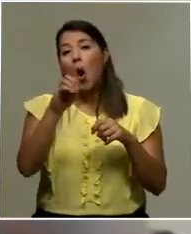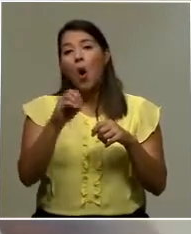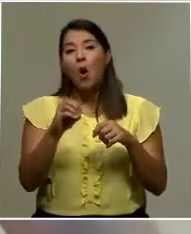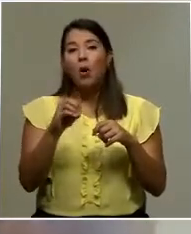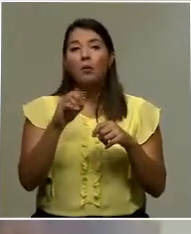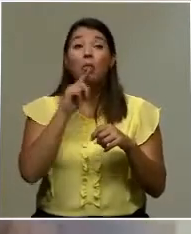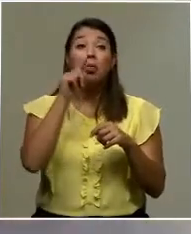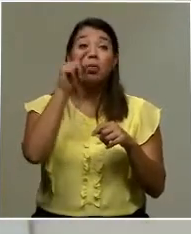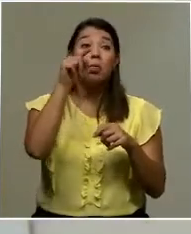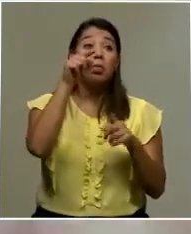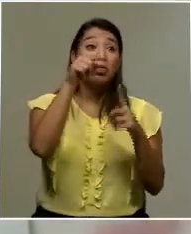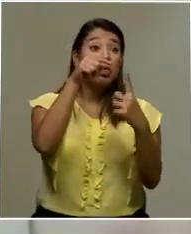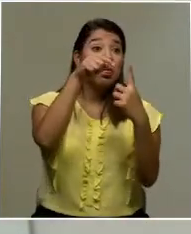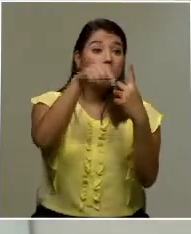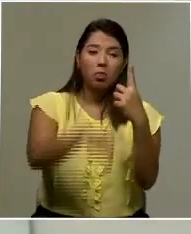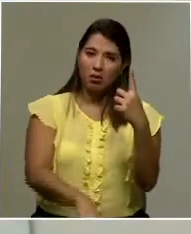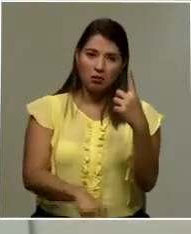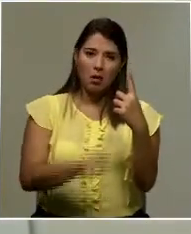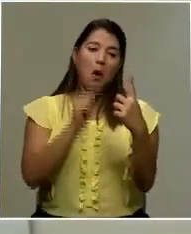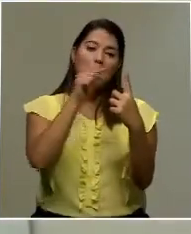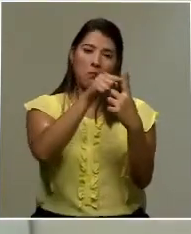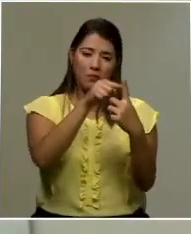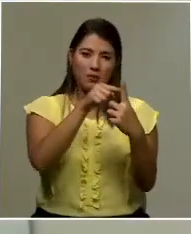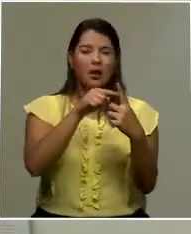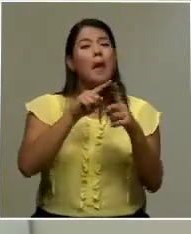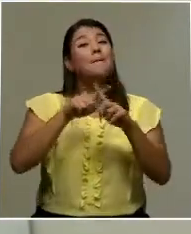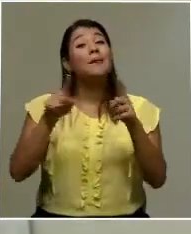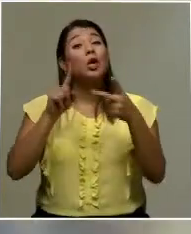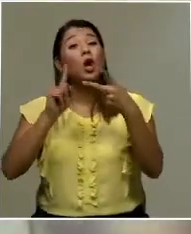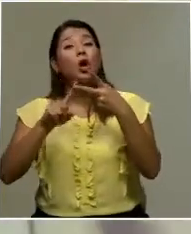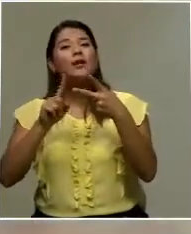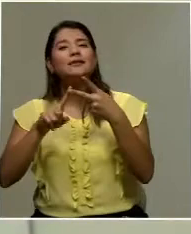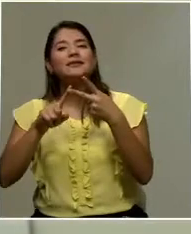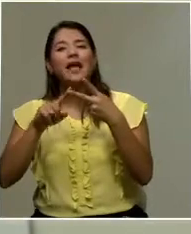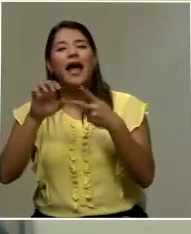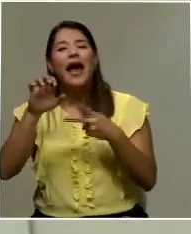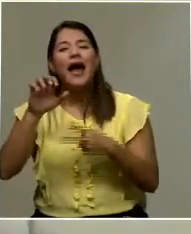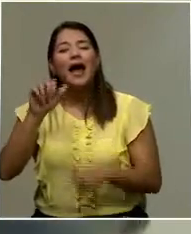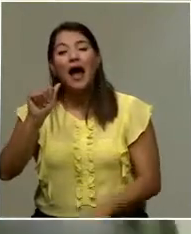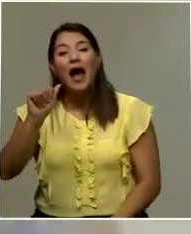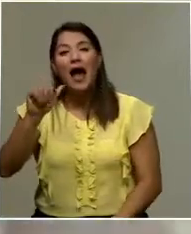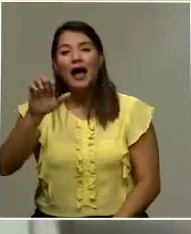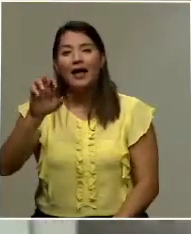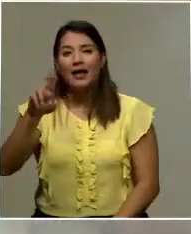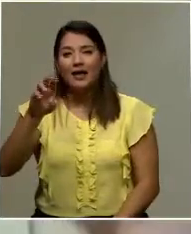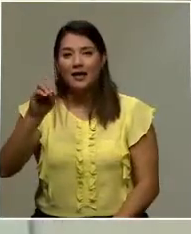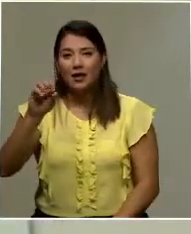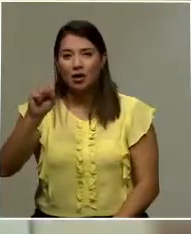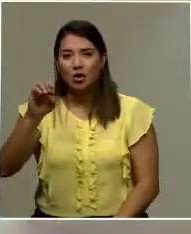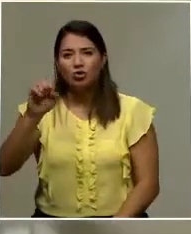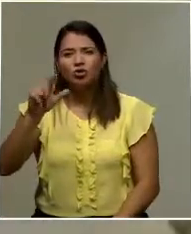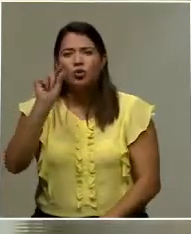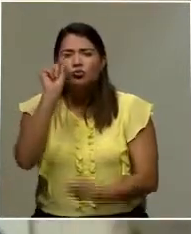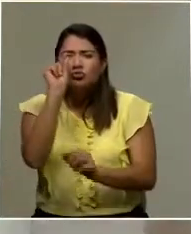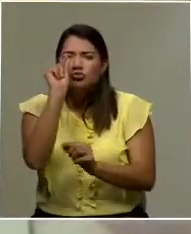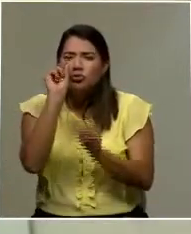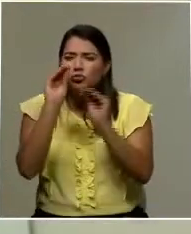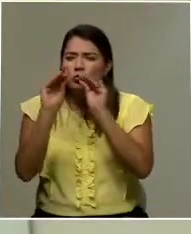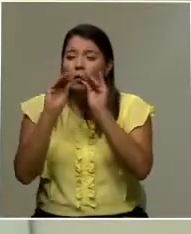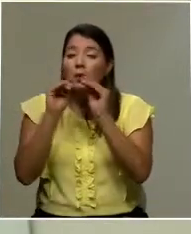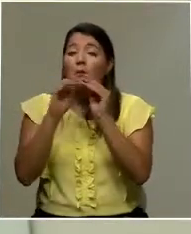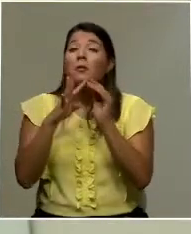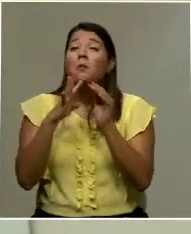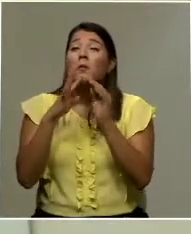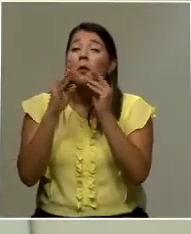se caen al suelo, ¿no? Los aerosoles no, son más pequeñitos y es como el humo del tabaco, ¿no? Y se queda ahí flotando y se va a quedar flotando un